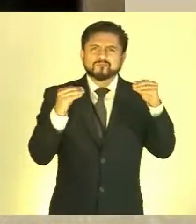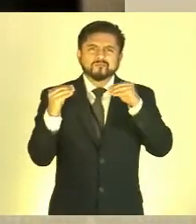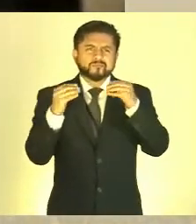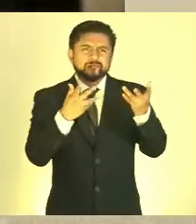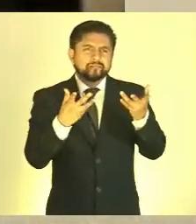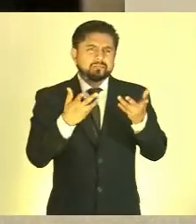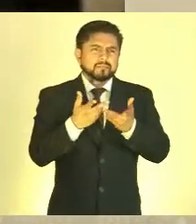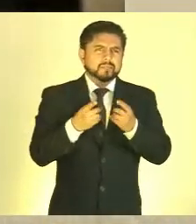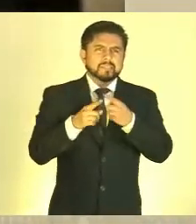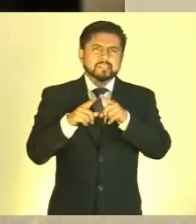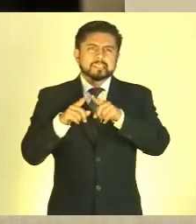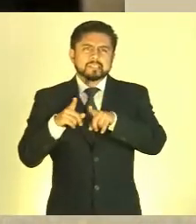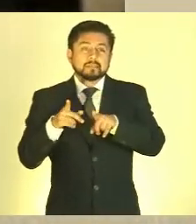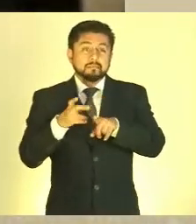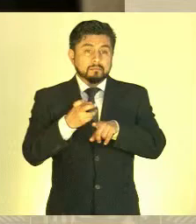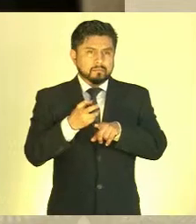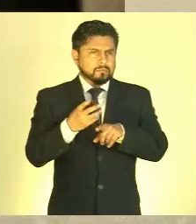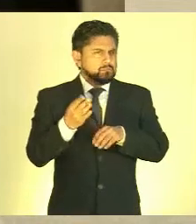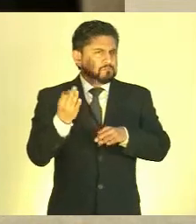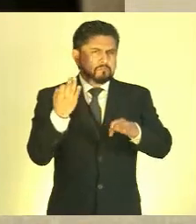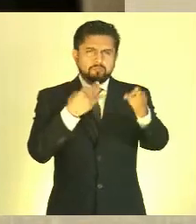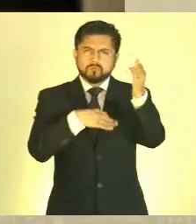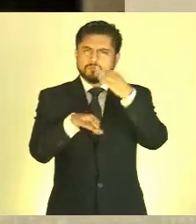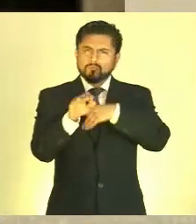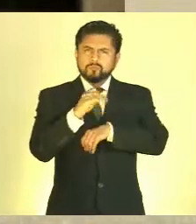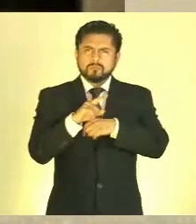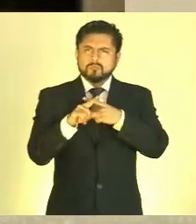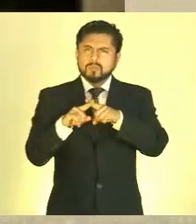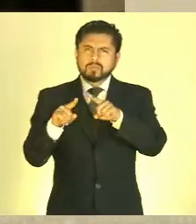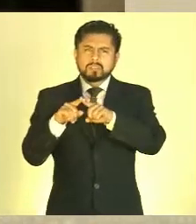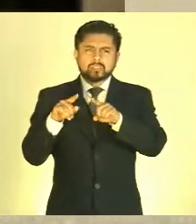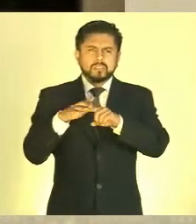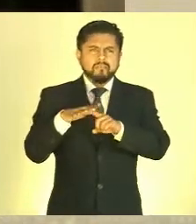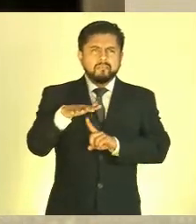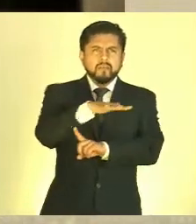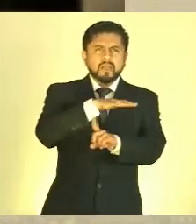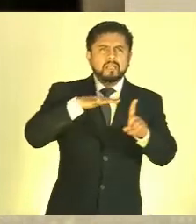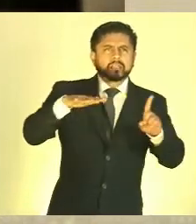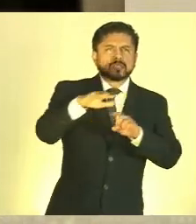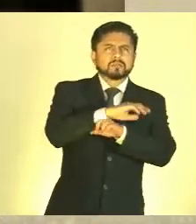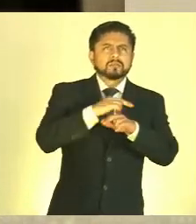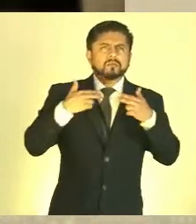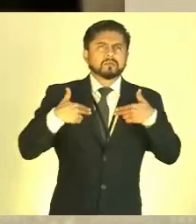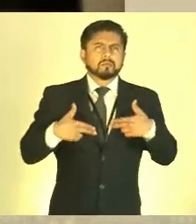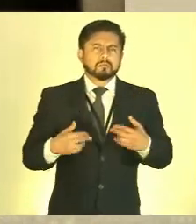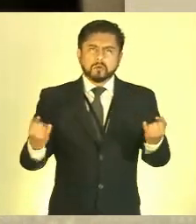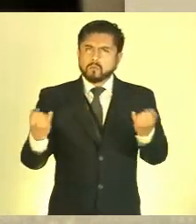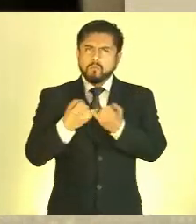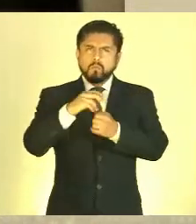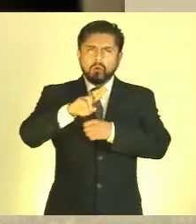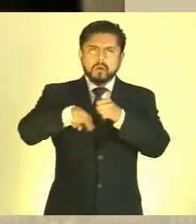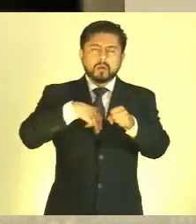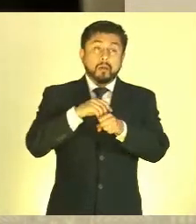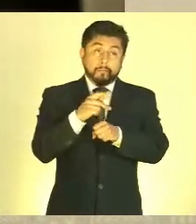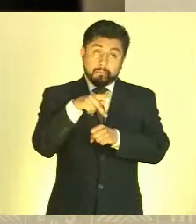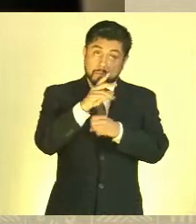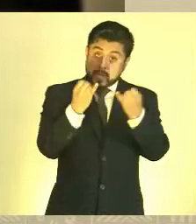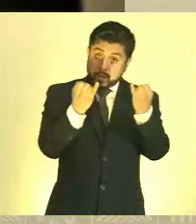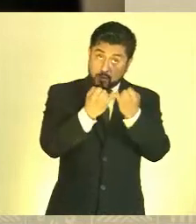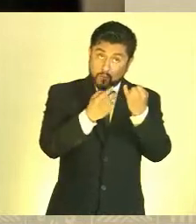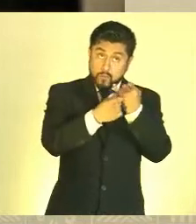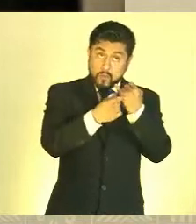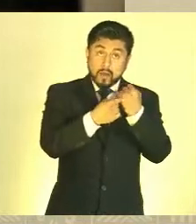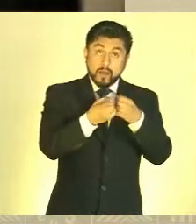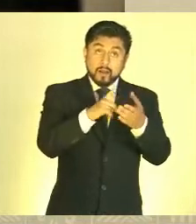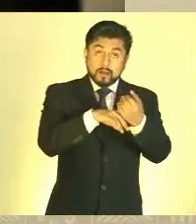los ámbitos humanos, hay pasiones nobles, ¿no? En los grupos, y hay pasiones mezquinas, ¿no? La